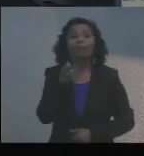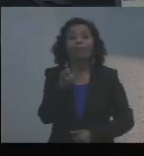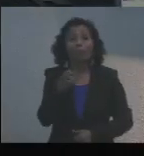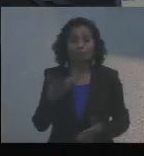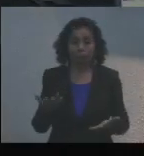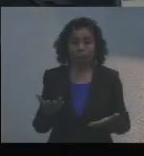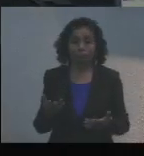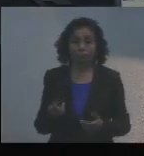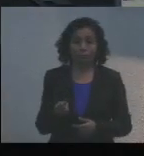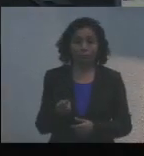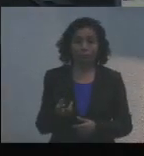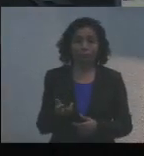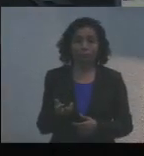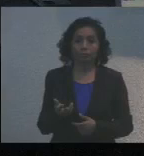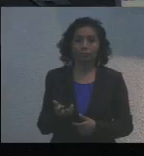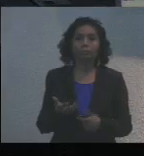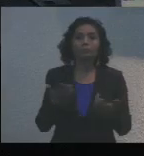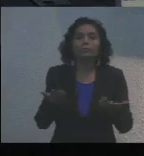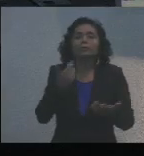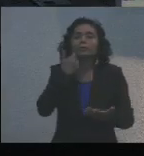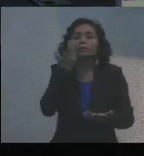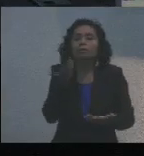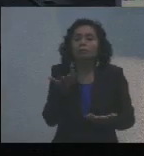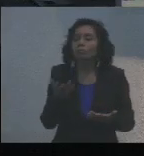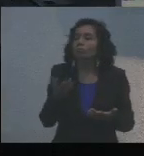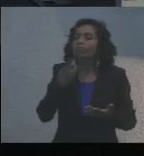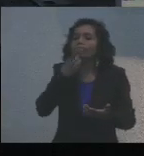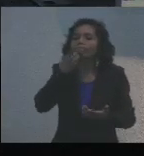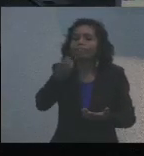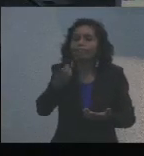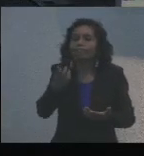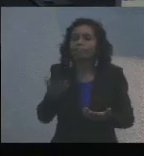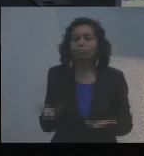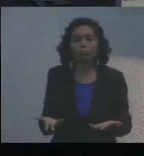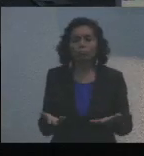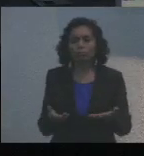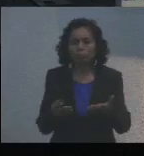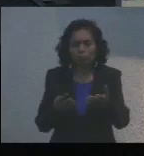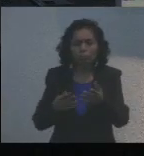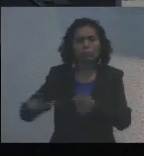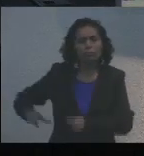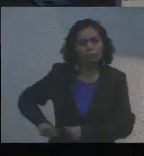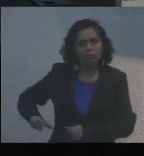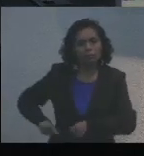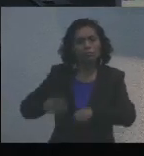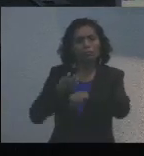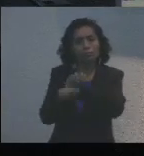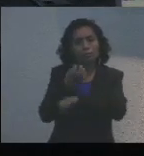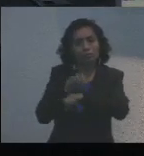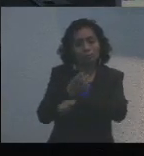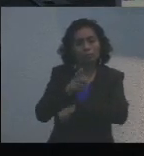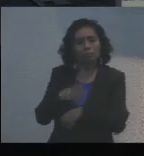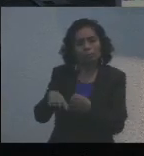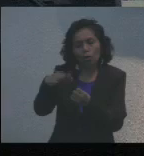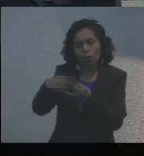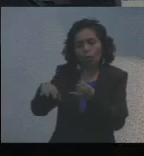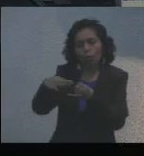los procedimientos, quiero compartir con ustedes lo que hemos notado del trabajo del Gobierno del Estado en este último